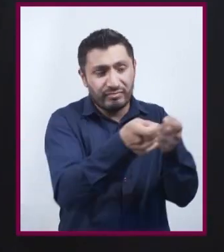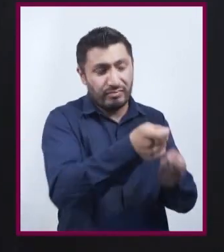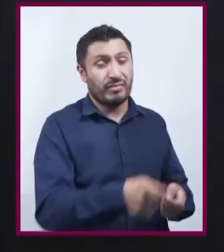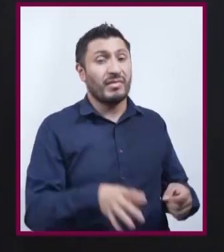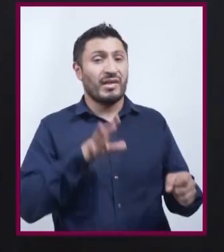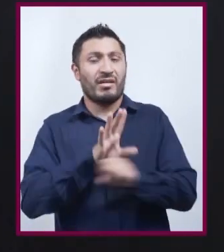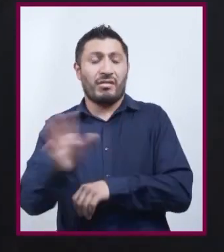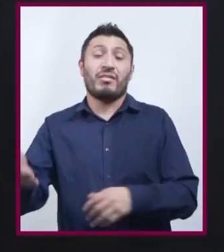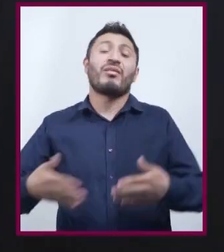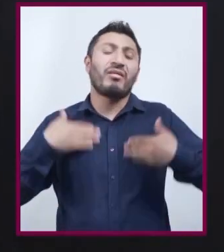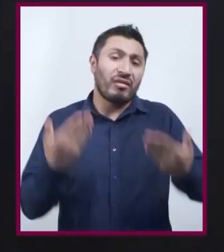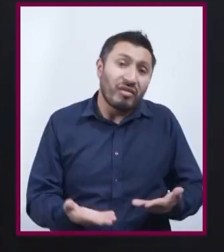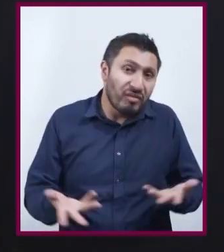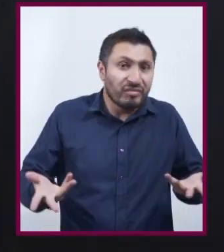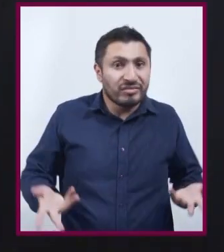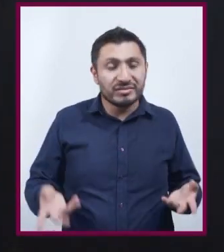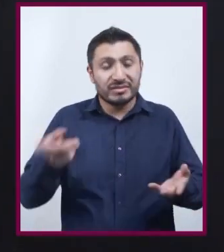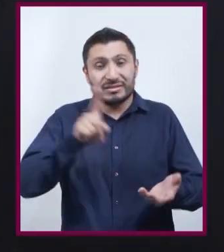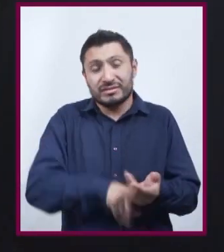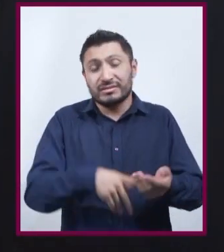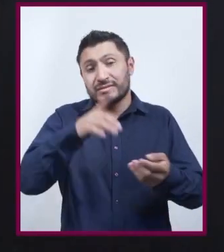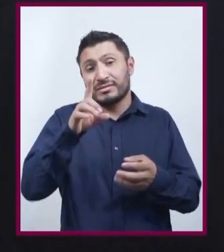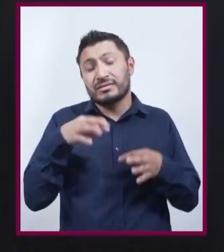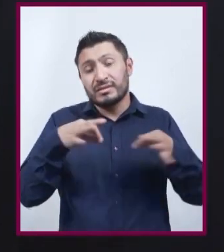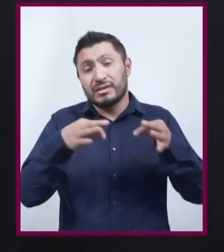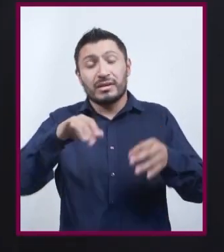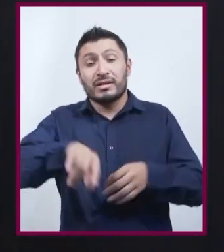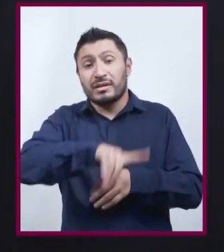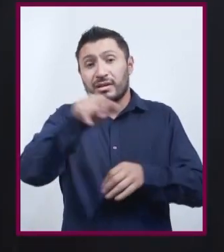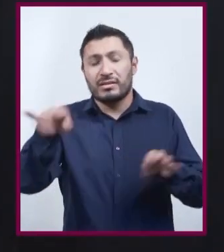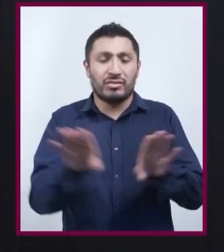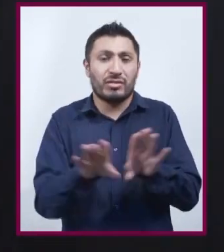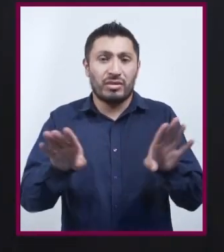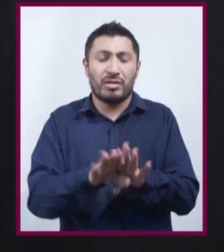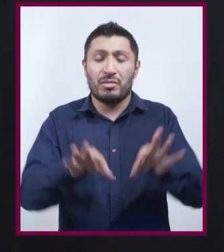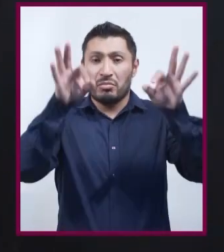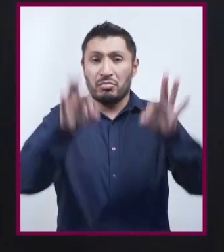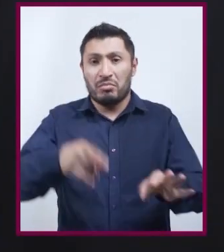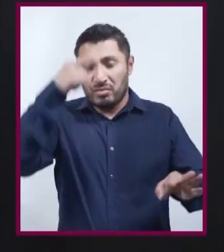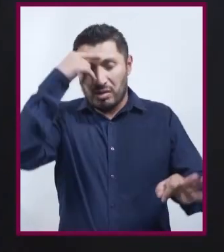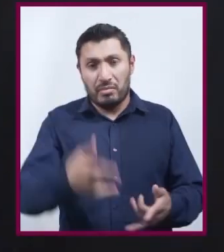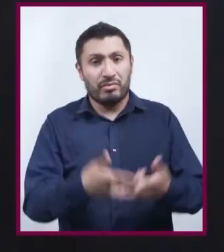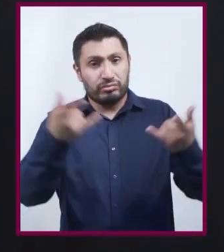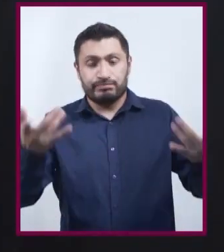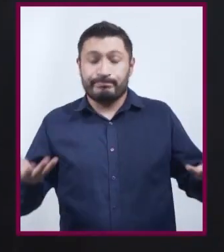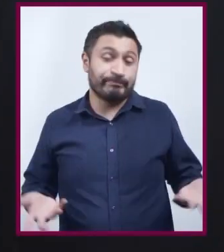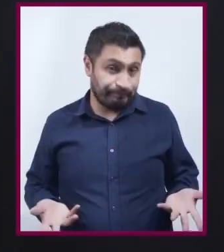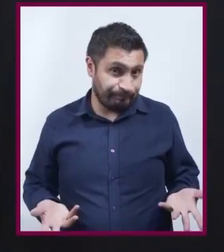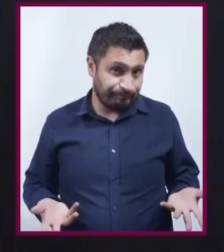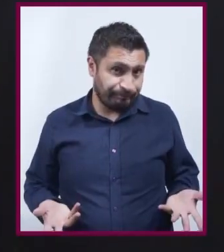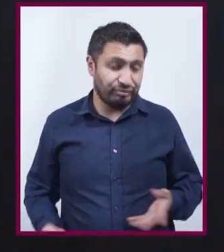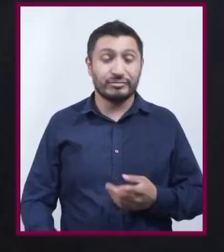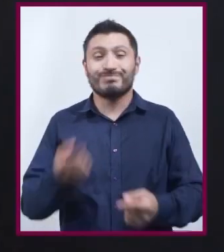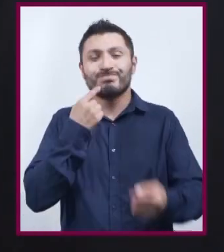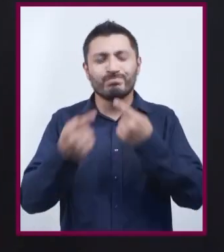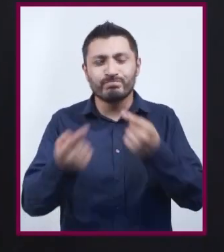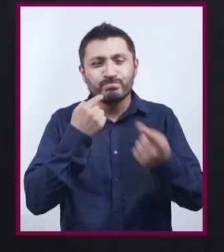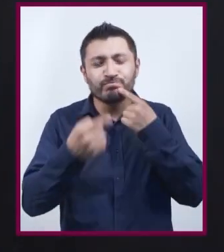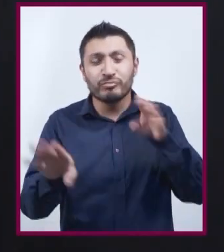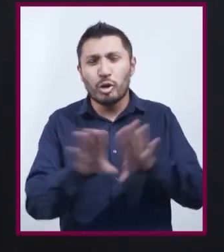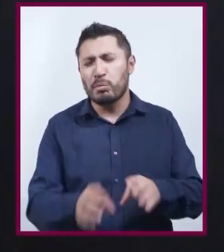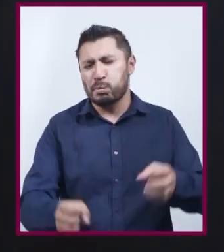propagandísticos y manipuladores, ¿qué fiabilidad puede tener primero como documento y después como un documento para la